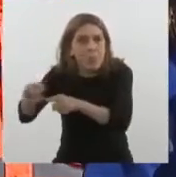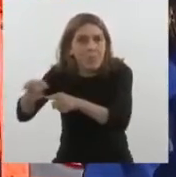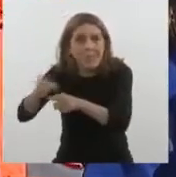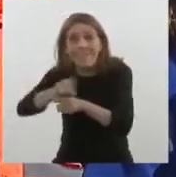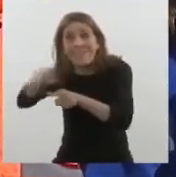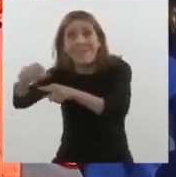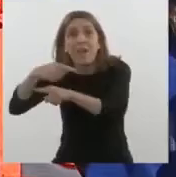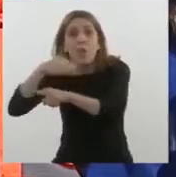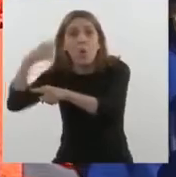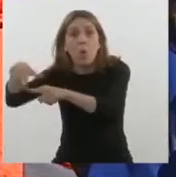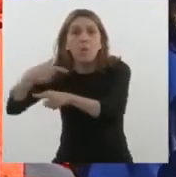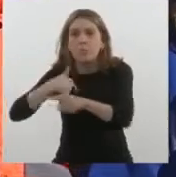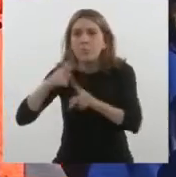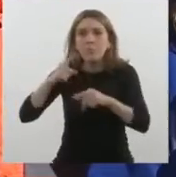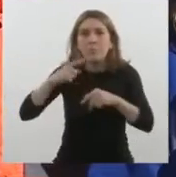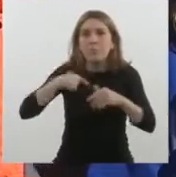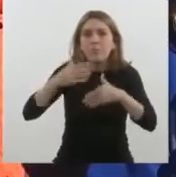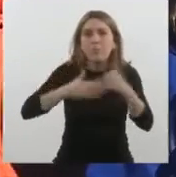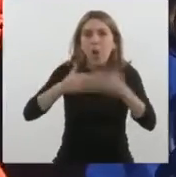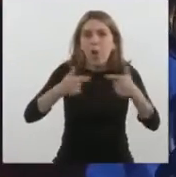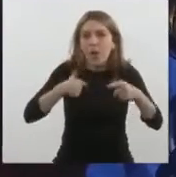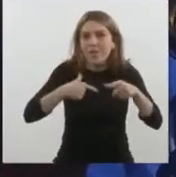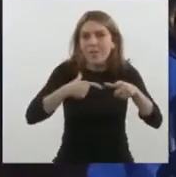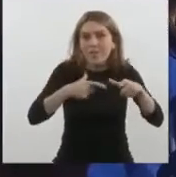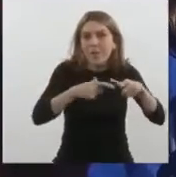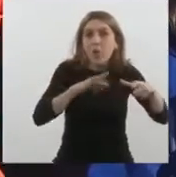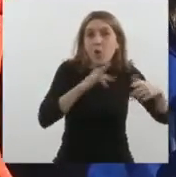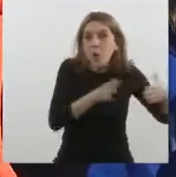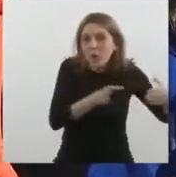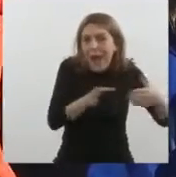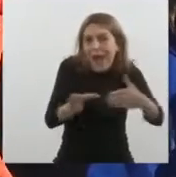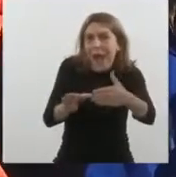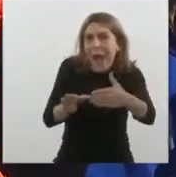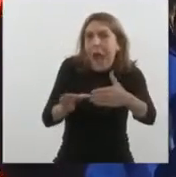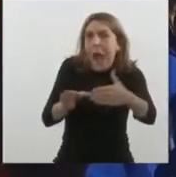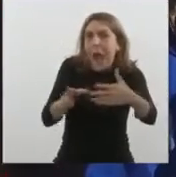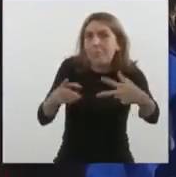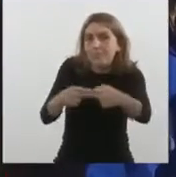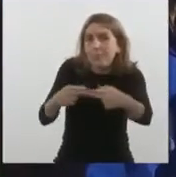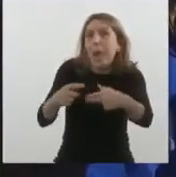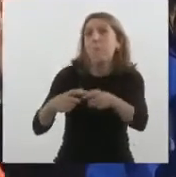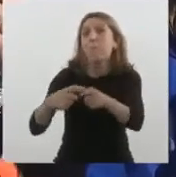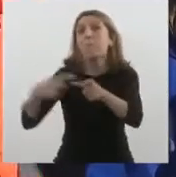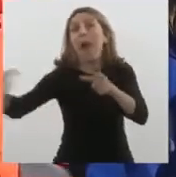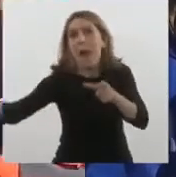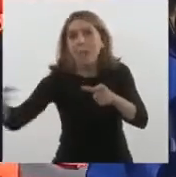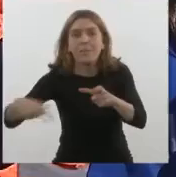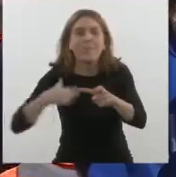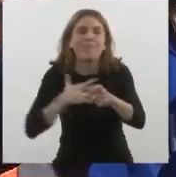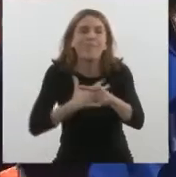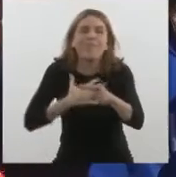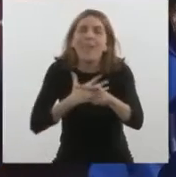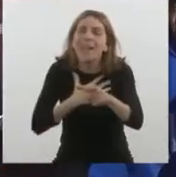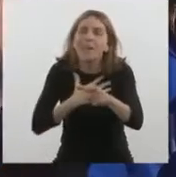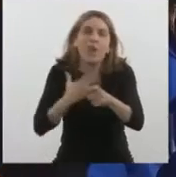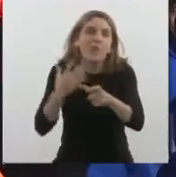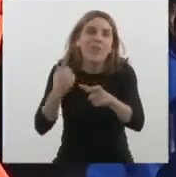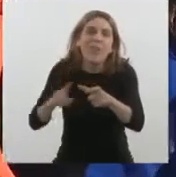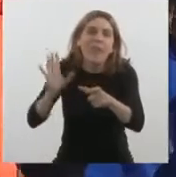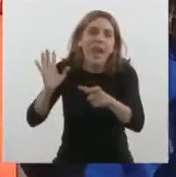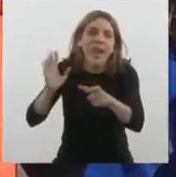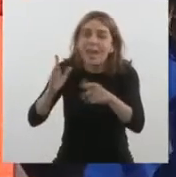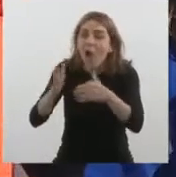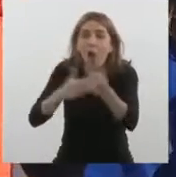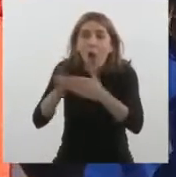yo particularmente siento de un modo distinto. La siento como una obra que definitivamente